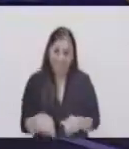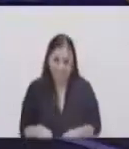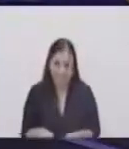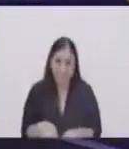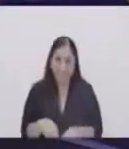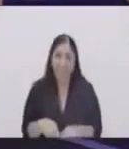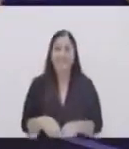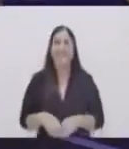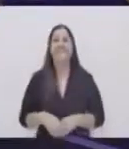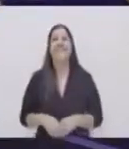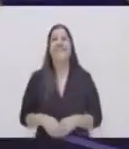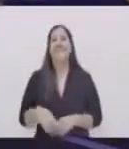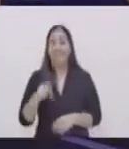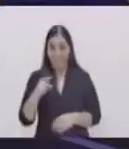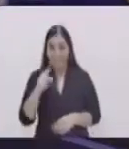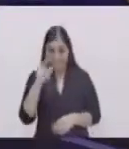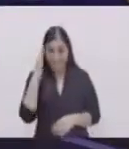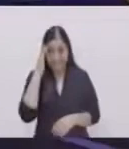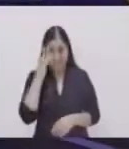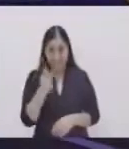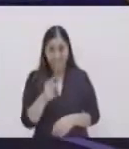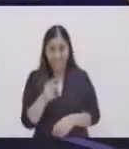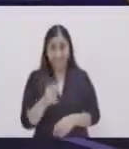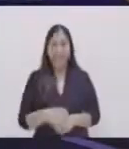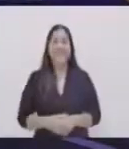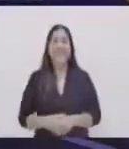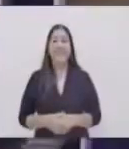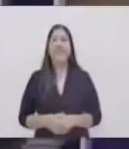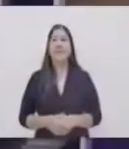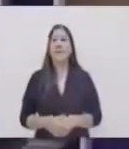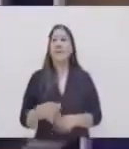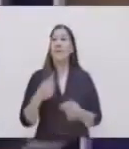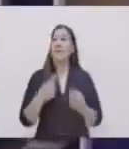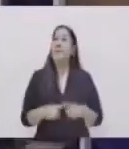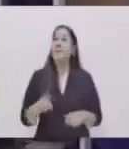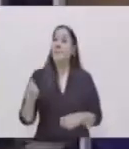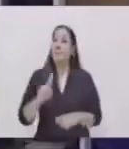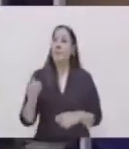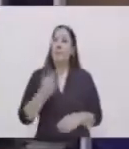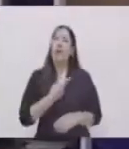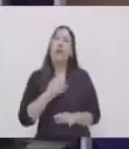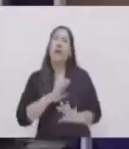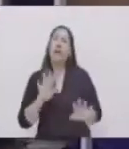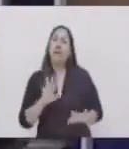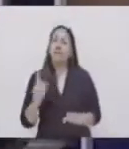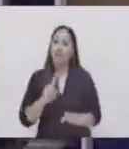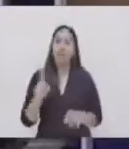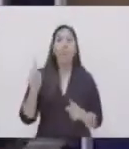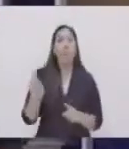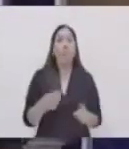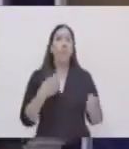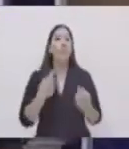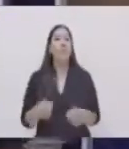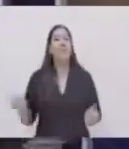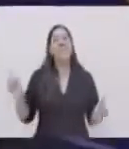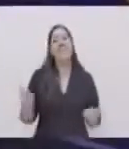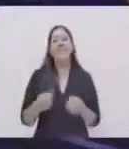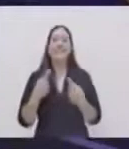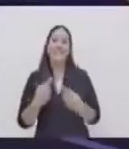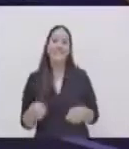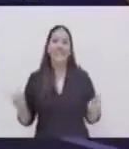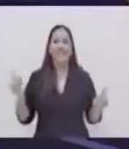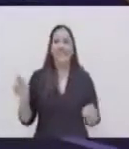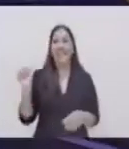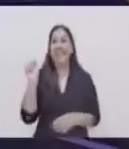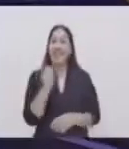vez, bájala después. ¿Se les quedó? Muy bien, pero esto no va solo así, lleva música.